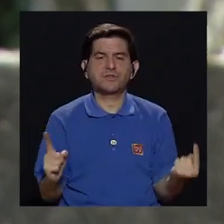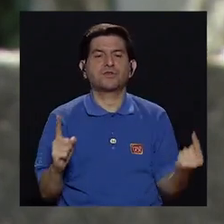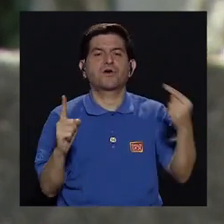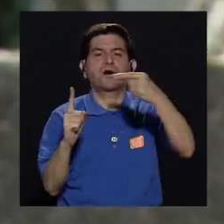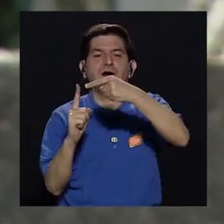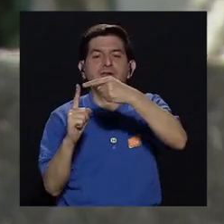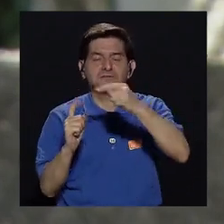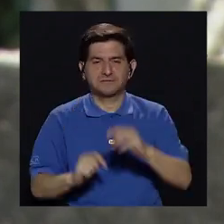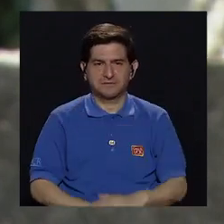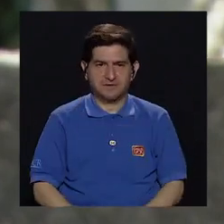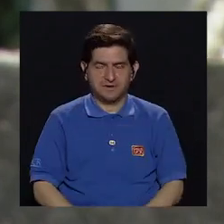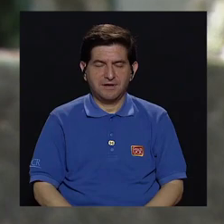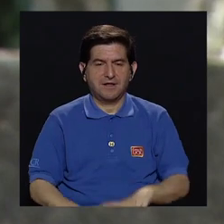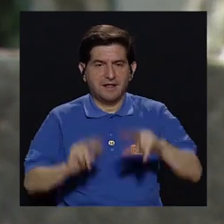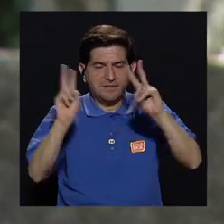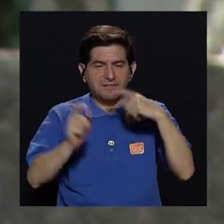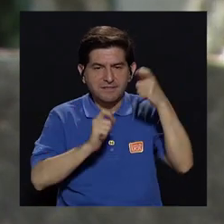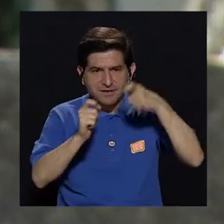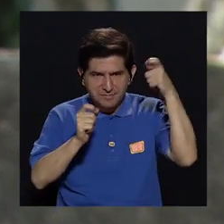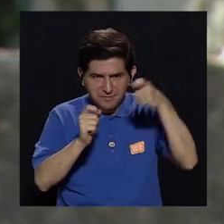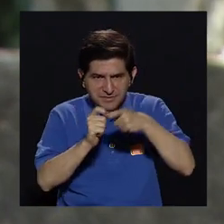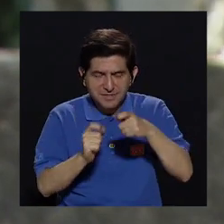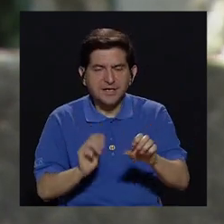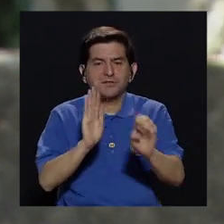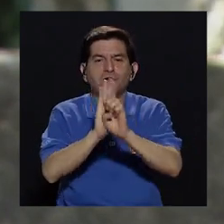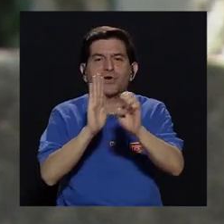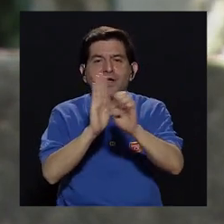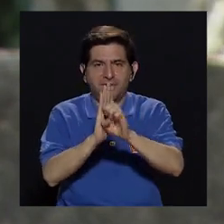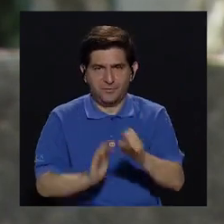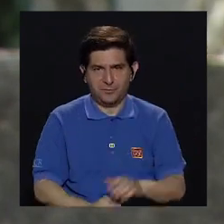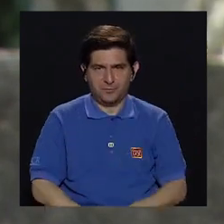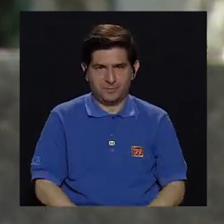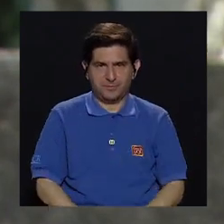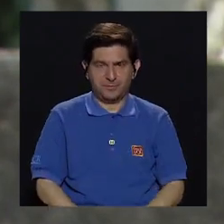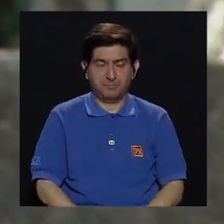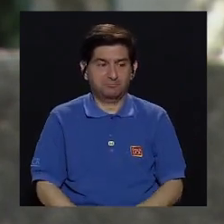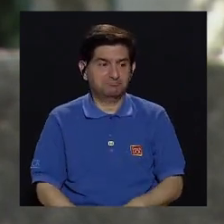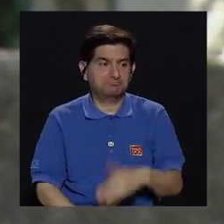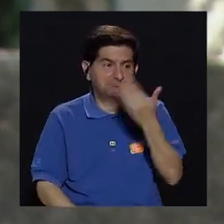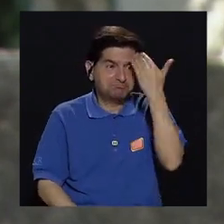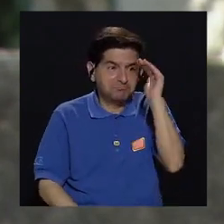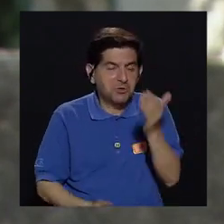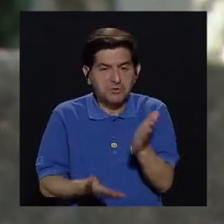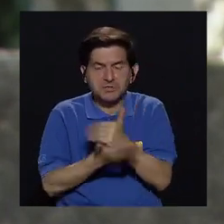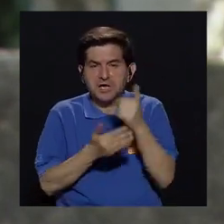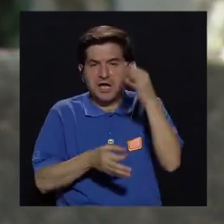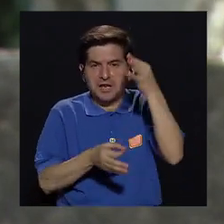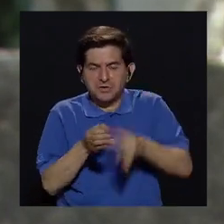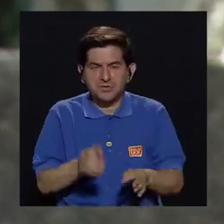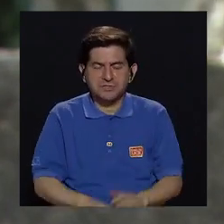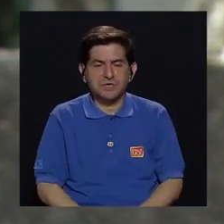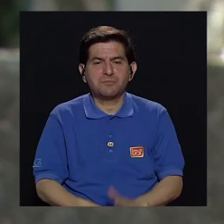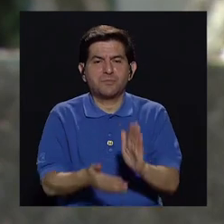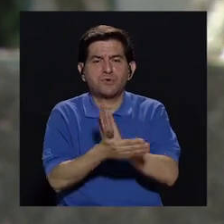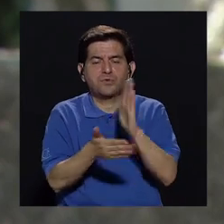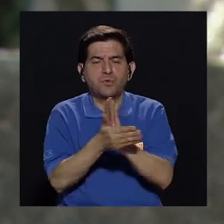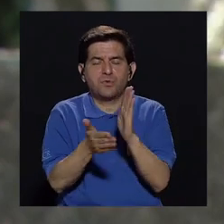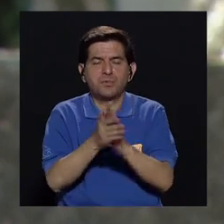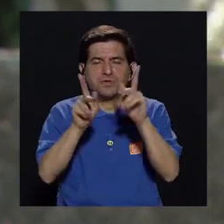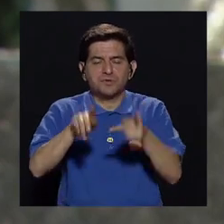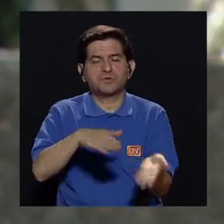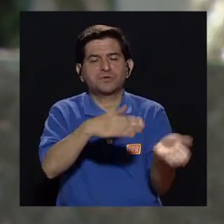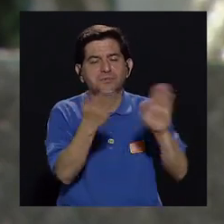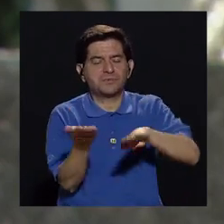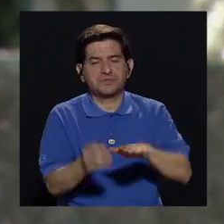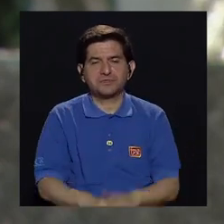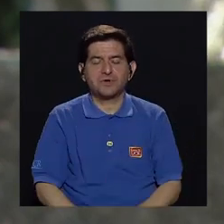hasta temas específicos como lo es, por ejemplo, algo tan sencillo como el acta de defunción. O sea, cómo